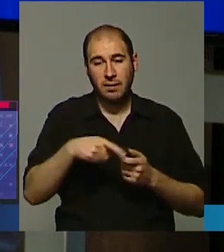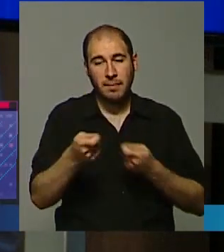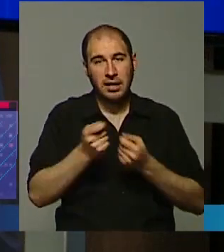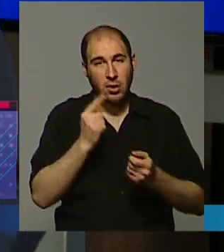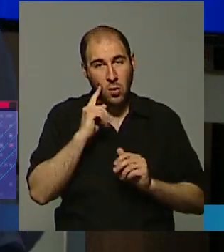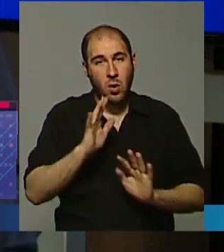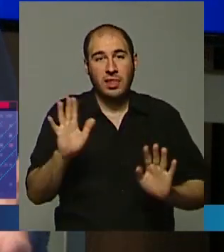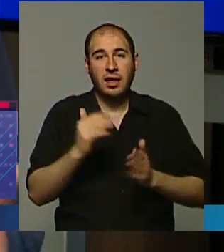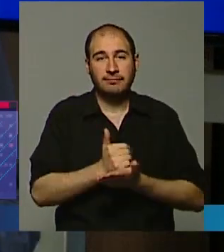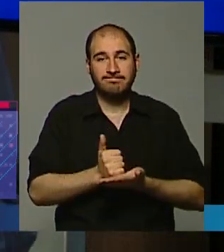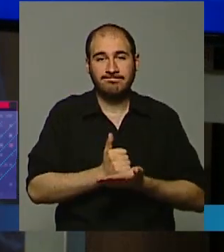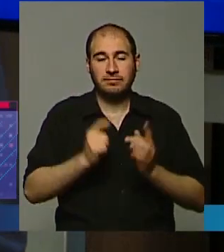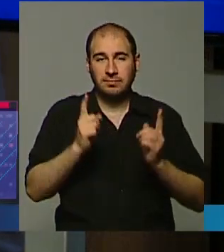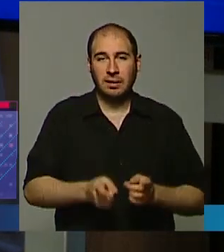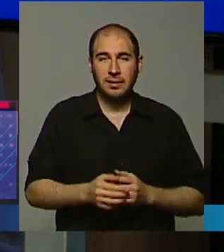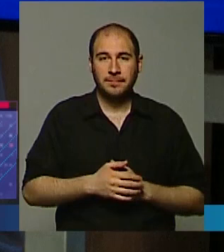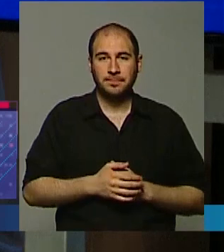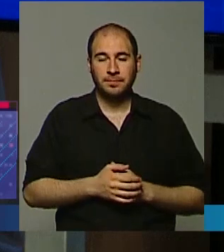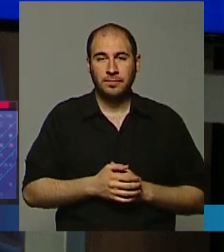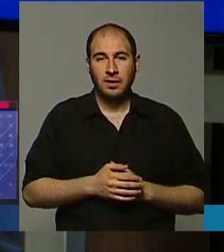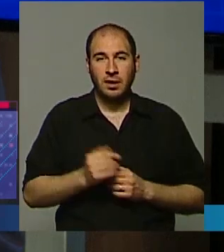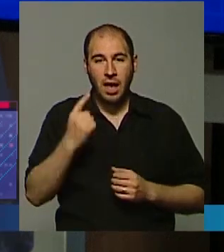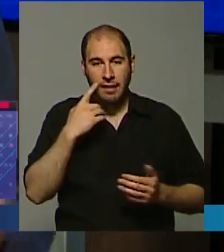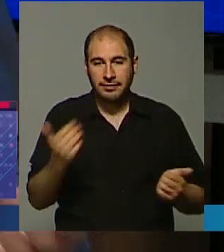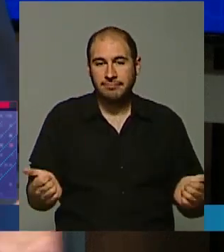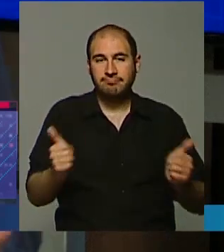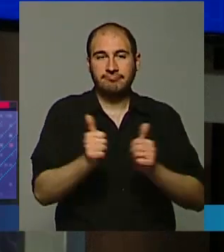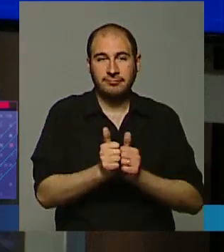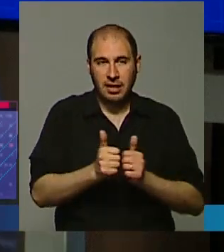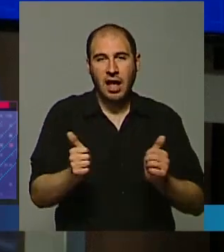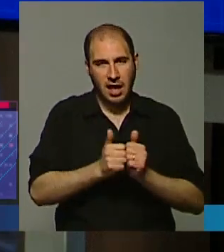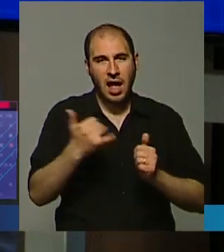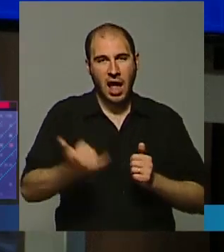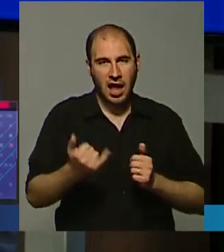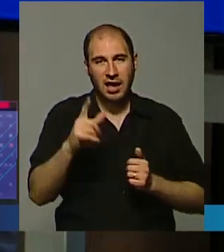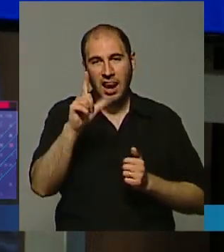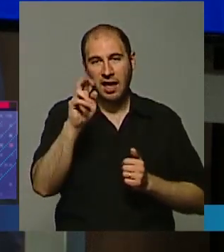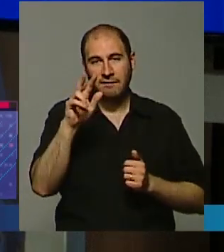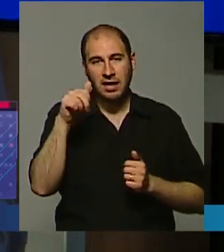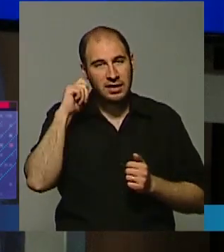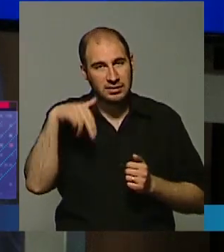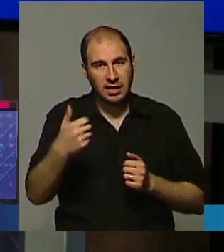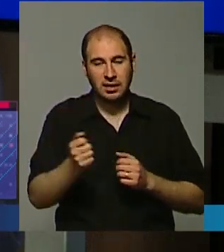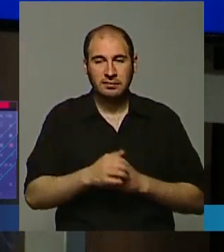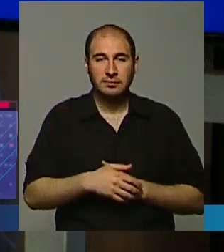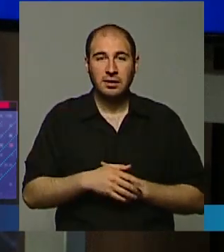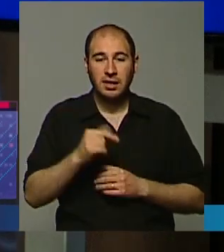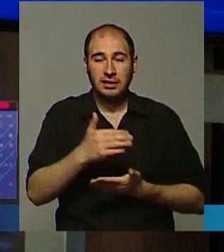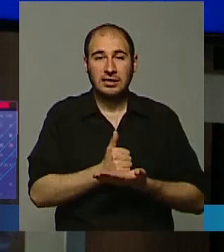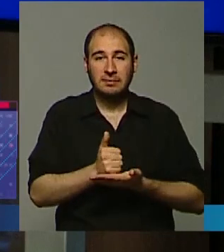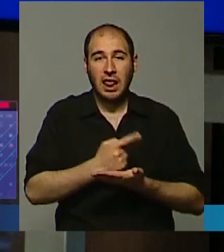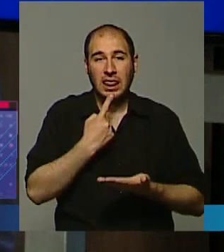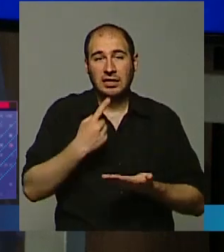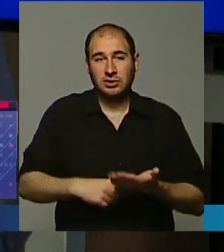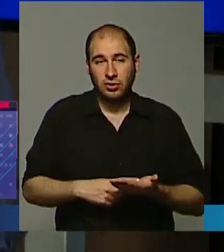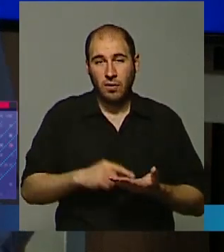mucha cautela, está esperando también algunos acercamientos. Hay acercamientos con Roberto Labaña, seguramente está esperando alguna